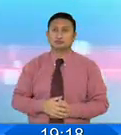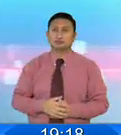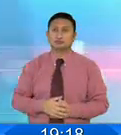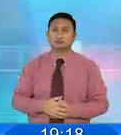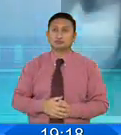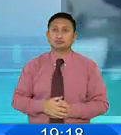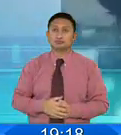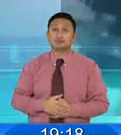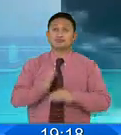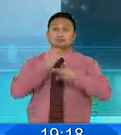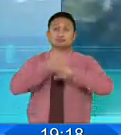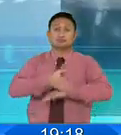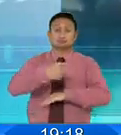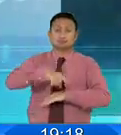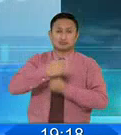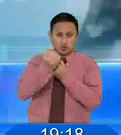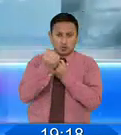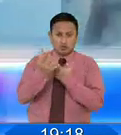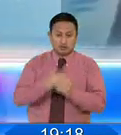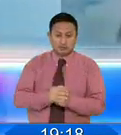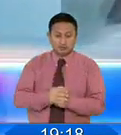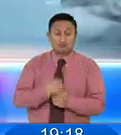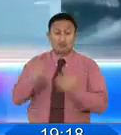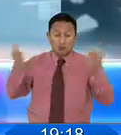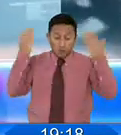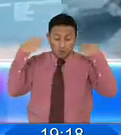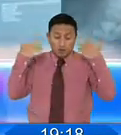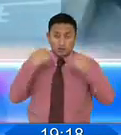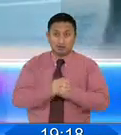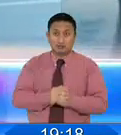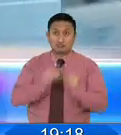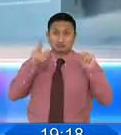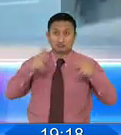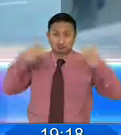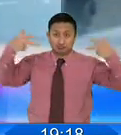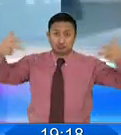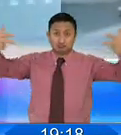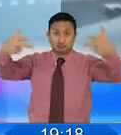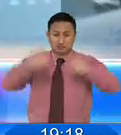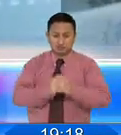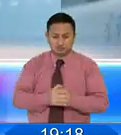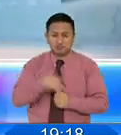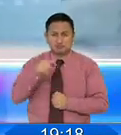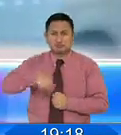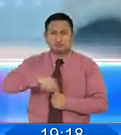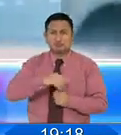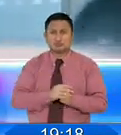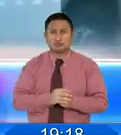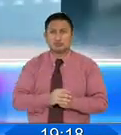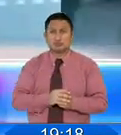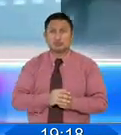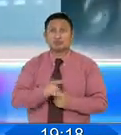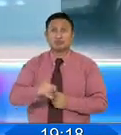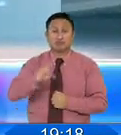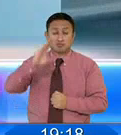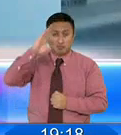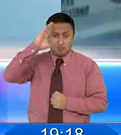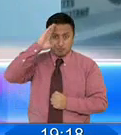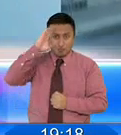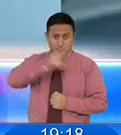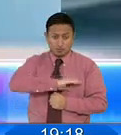Más adelante les contamos que en la ciudad de Guayaquil, cámaras de seguridad captaron la agresión de los metropolitanos